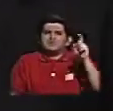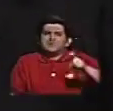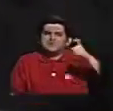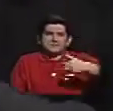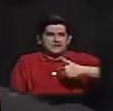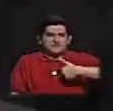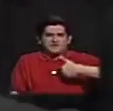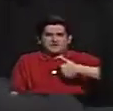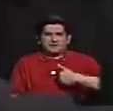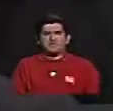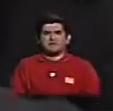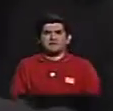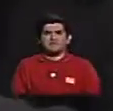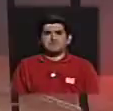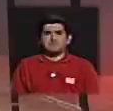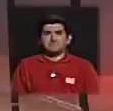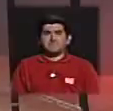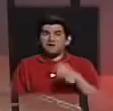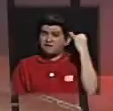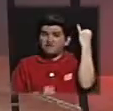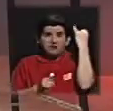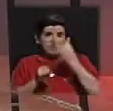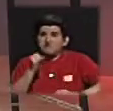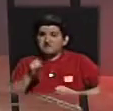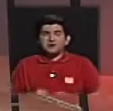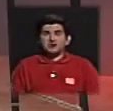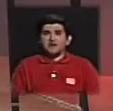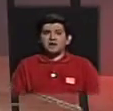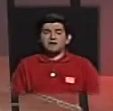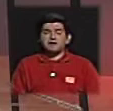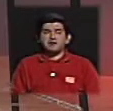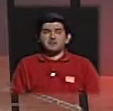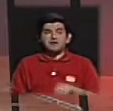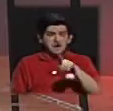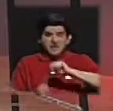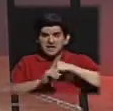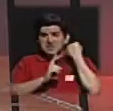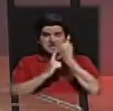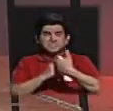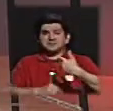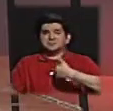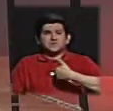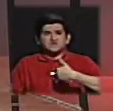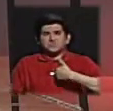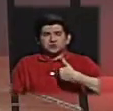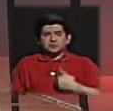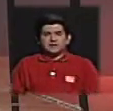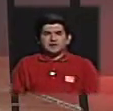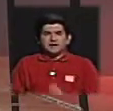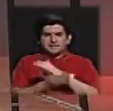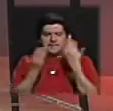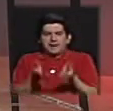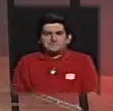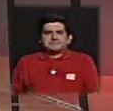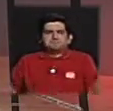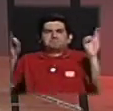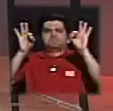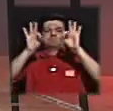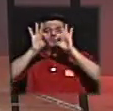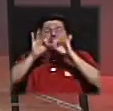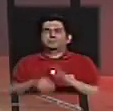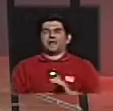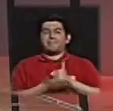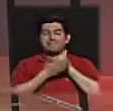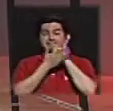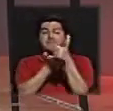necesidades, y que al final de cuentas quienes terminan recibiendo la tajada más importante de esa